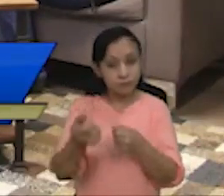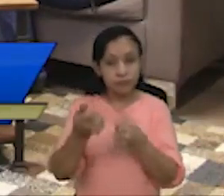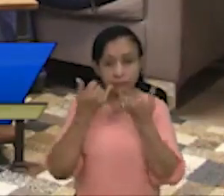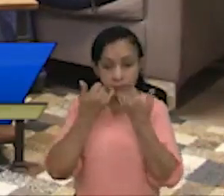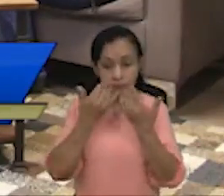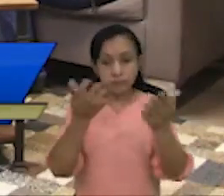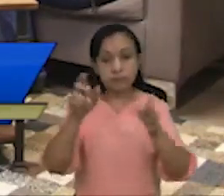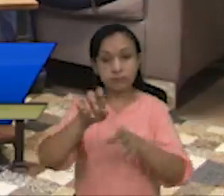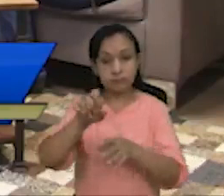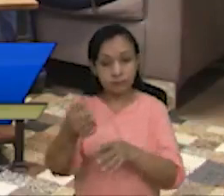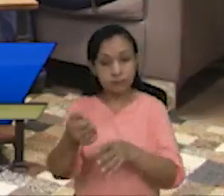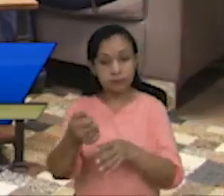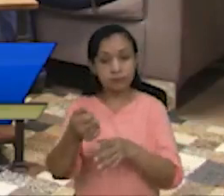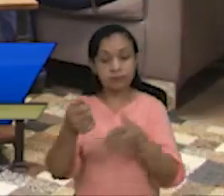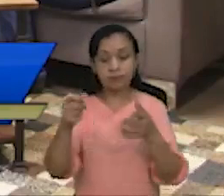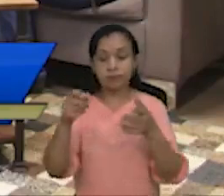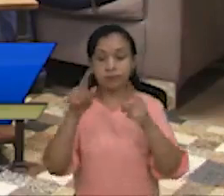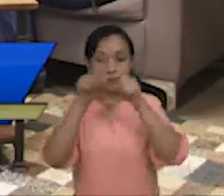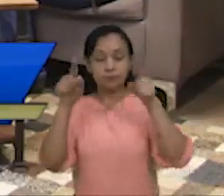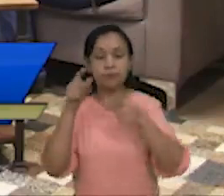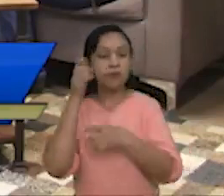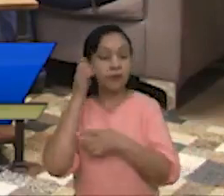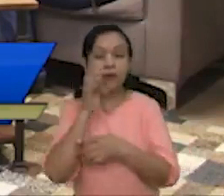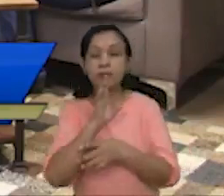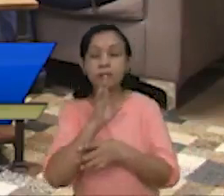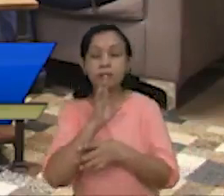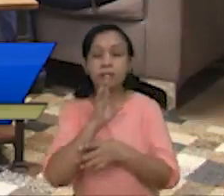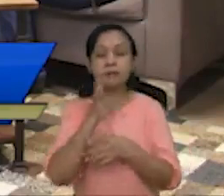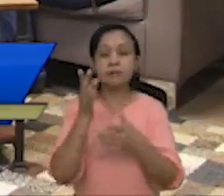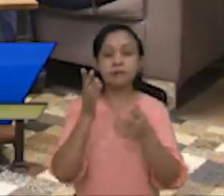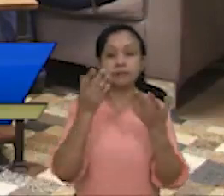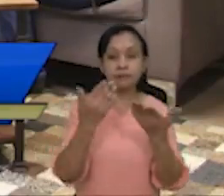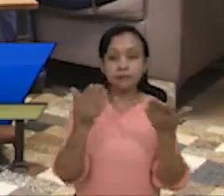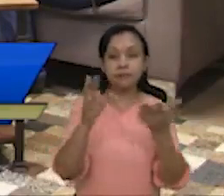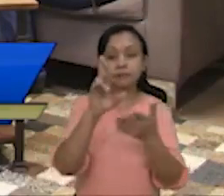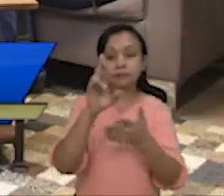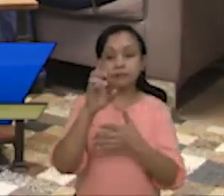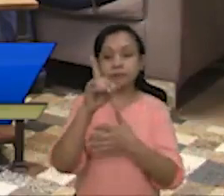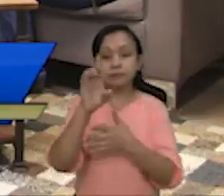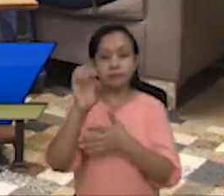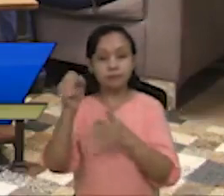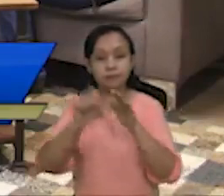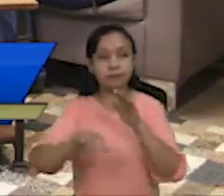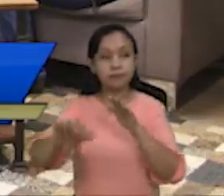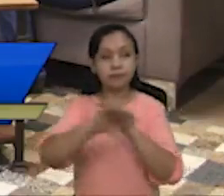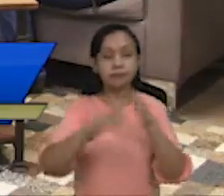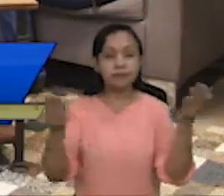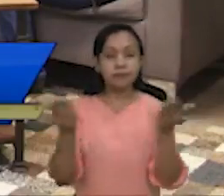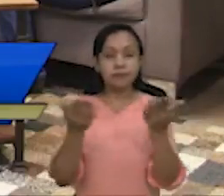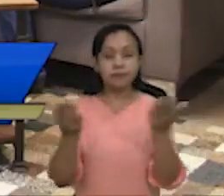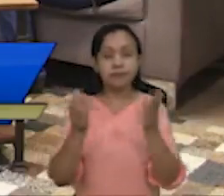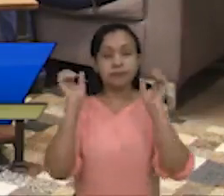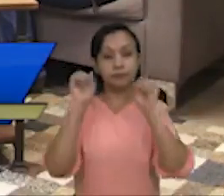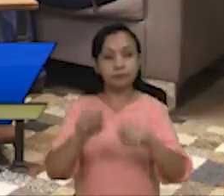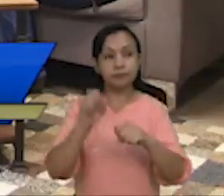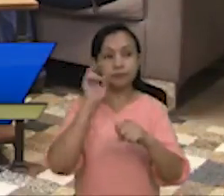en el aparato de radio, sino que también tenés esa oportunidad con las redes sociales. Claro. ¿Cómo podés